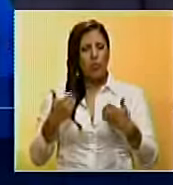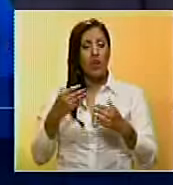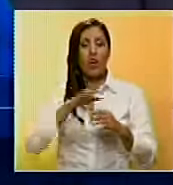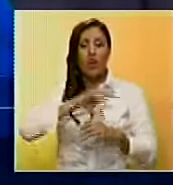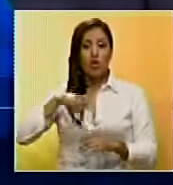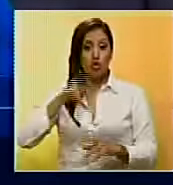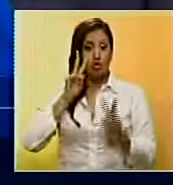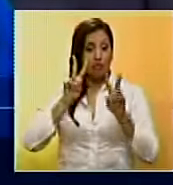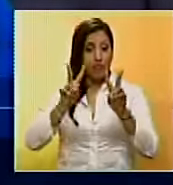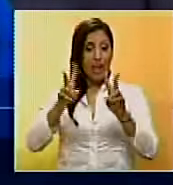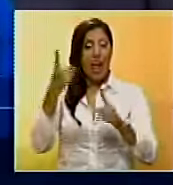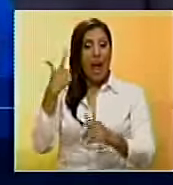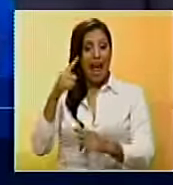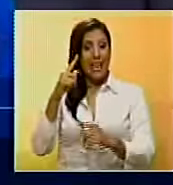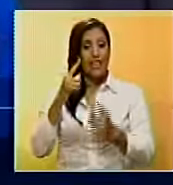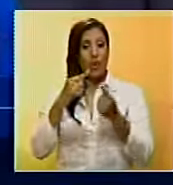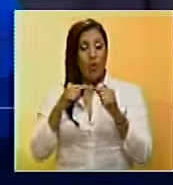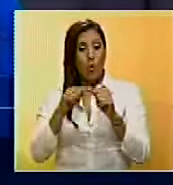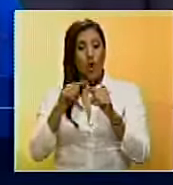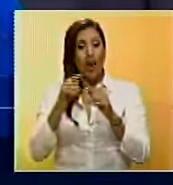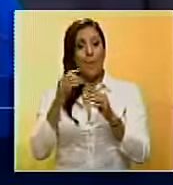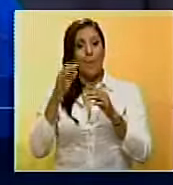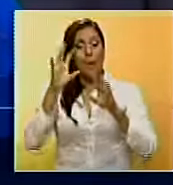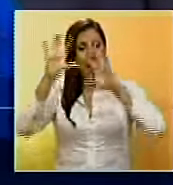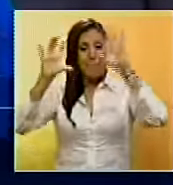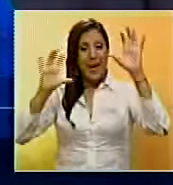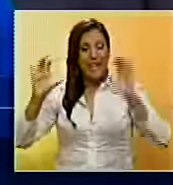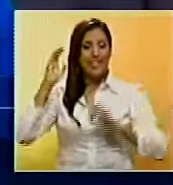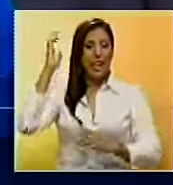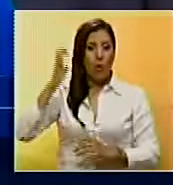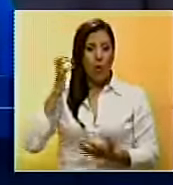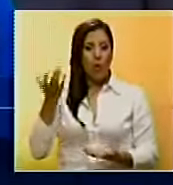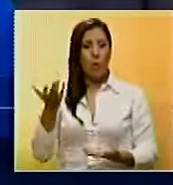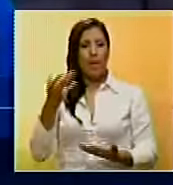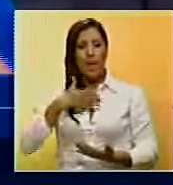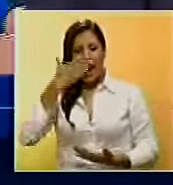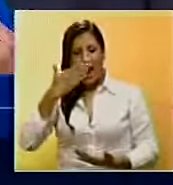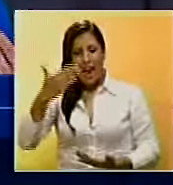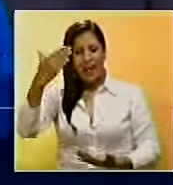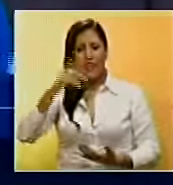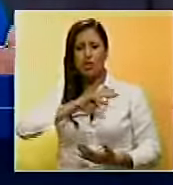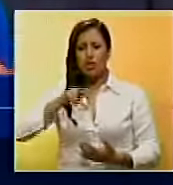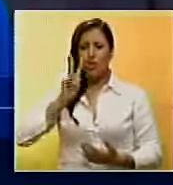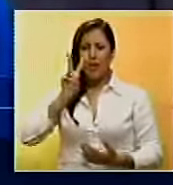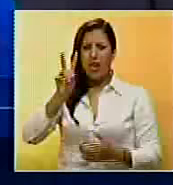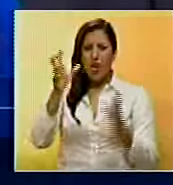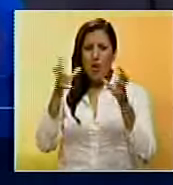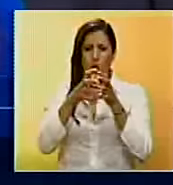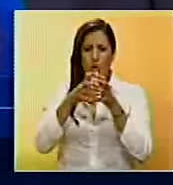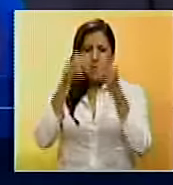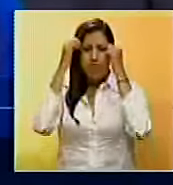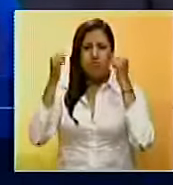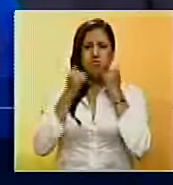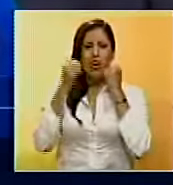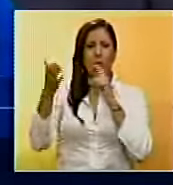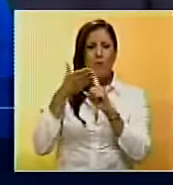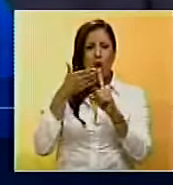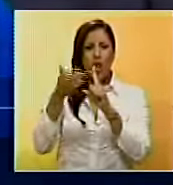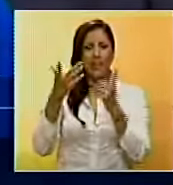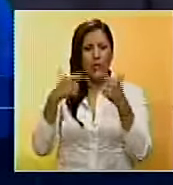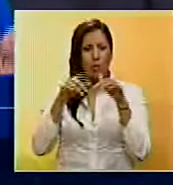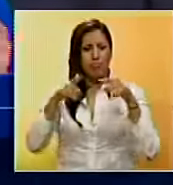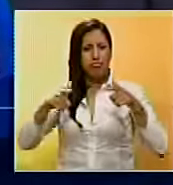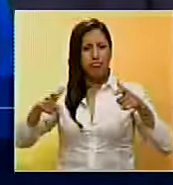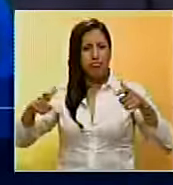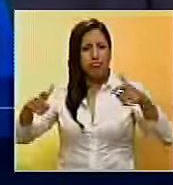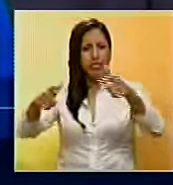Cuando nosotros vemos lo que está ocurriendo en el Mediterráneo, en los países del Medio Oriente, cuando vemos a los grupos extremistas violentos y el terrorismo